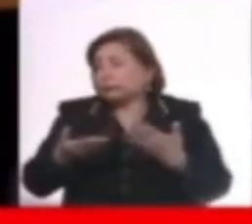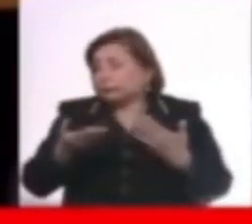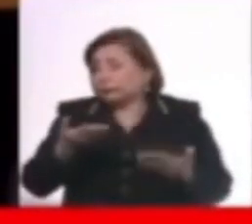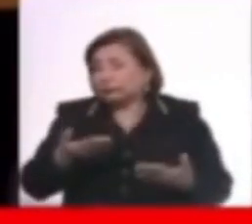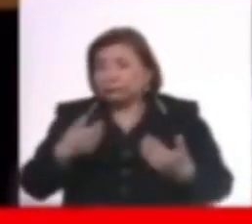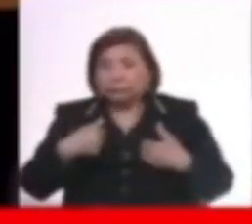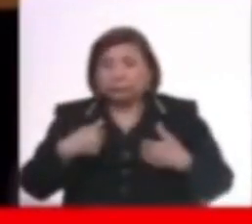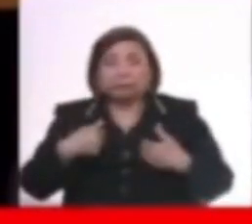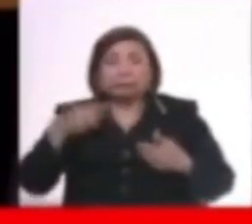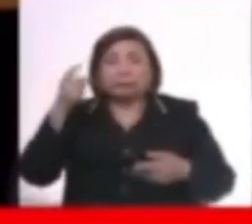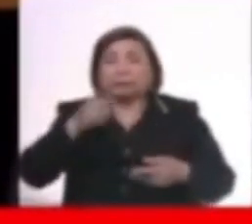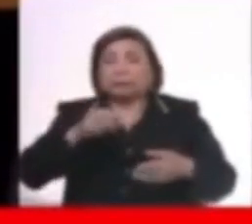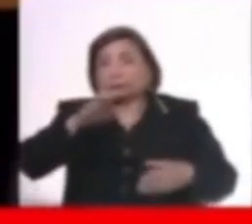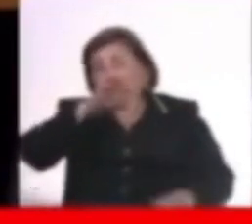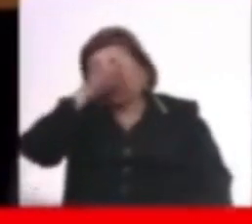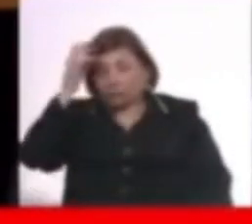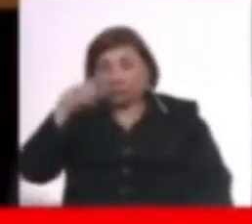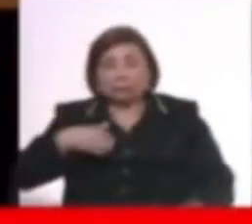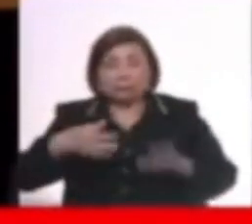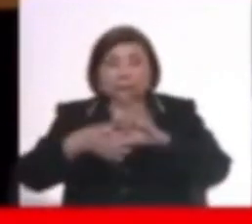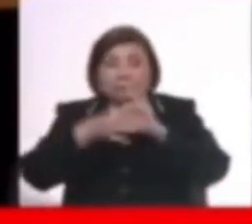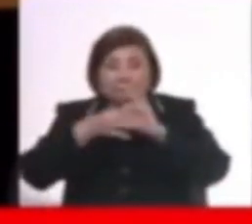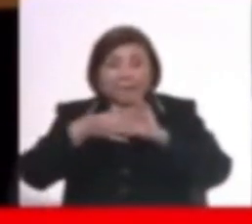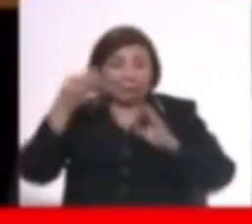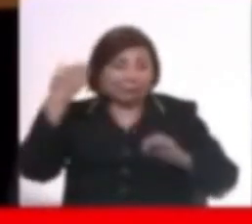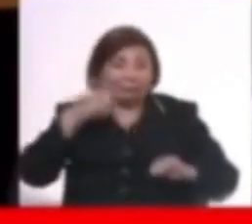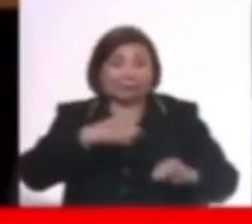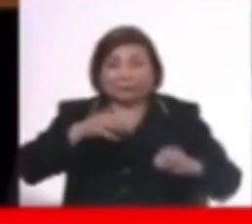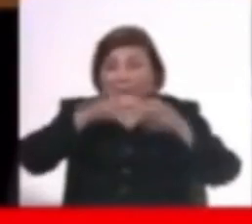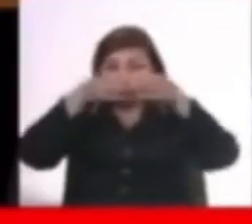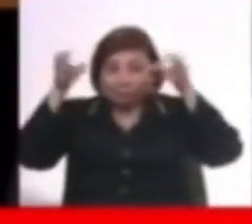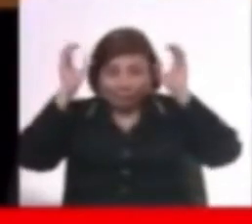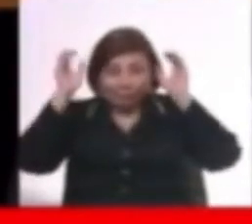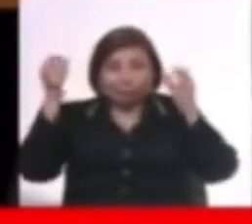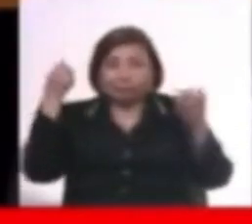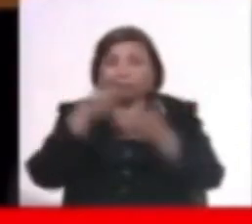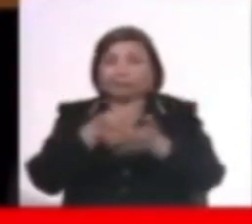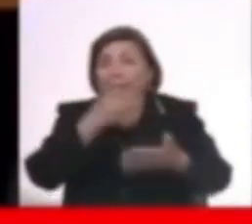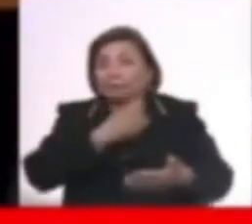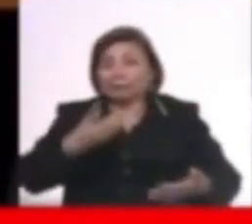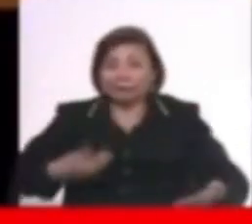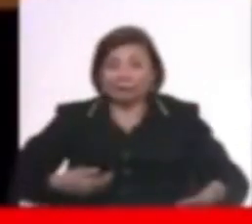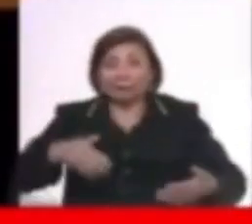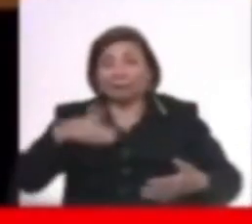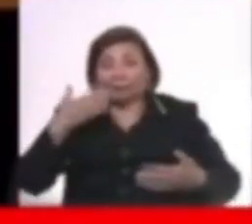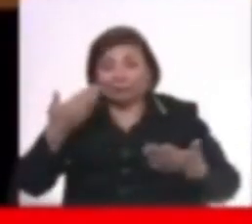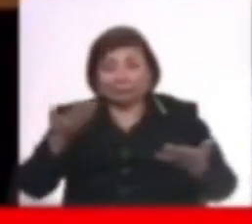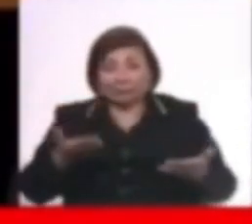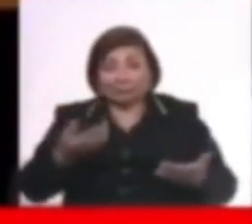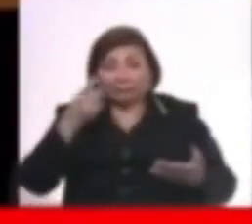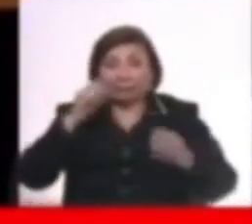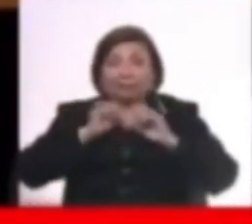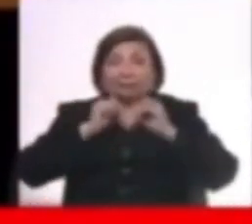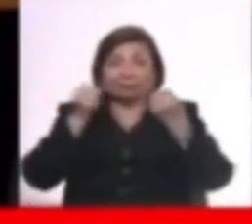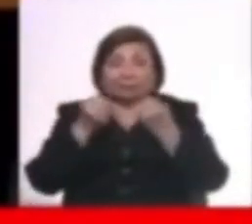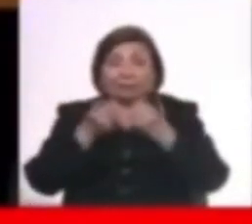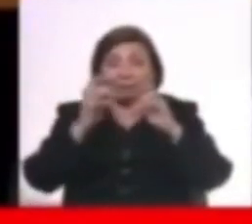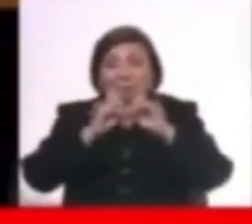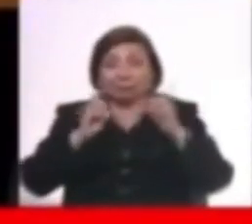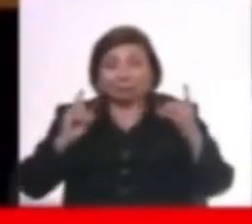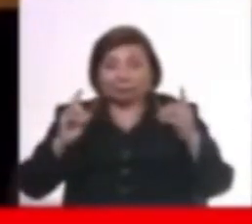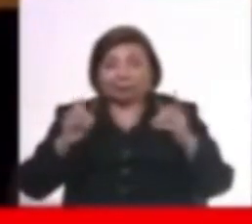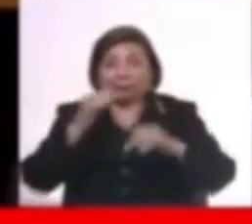la esperanza dictador Castillo que era su colega no no le funcionó el golpe de estado porque en el Perú existe una sociedad democrática